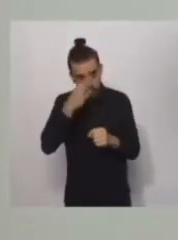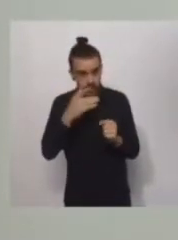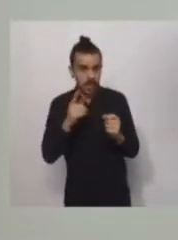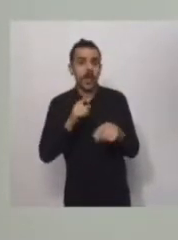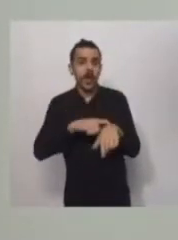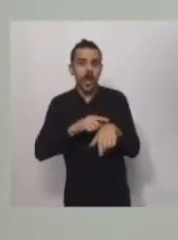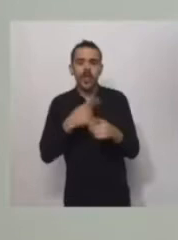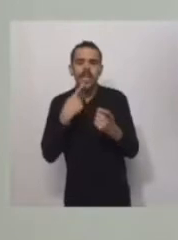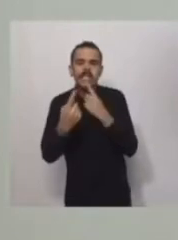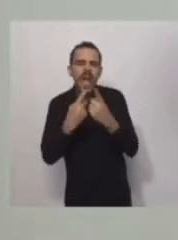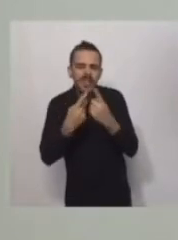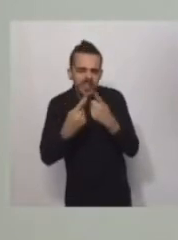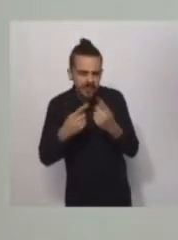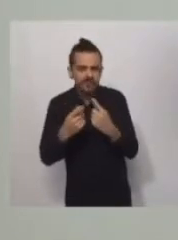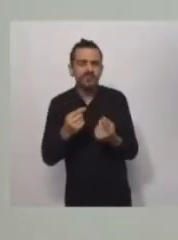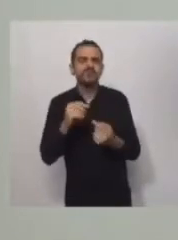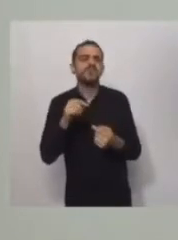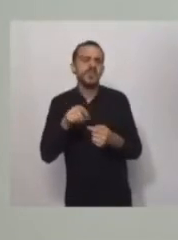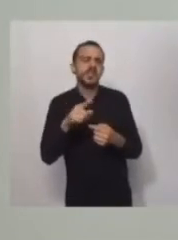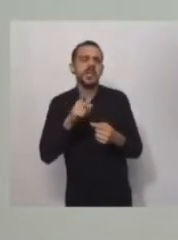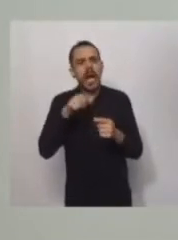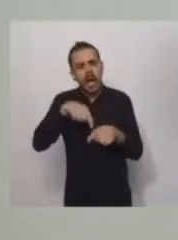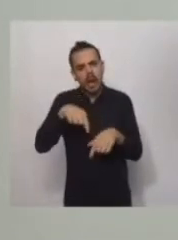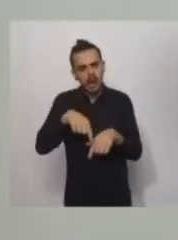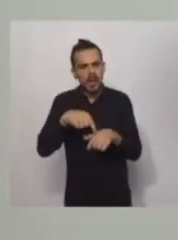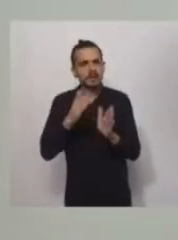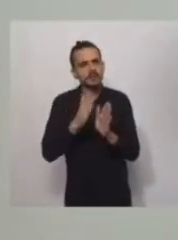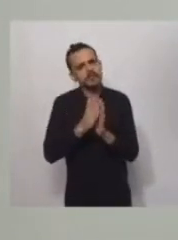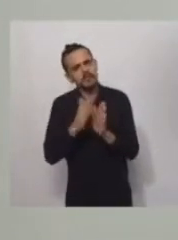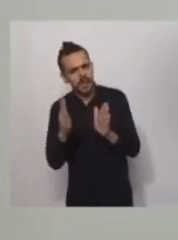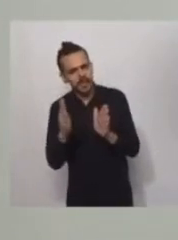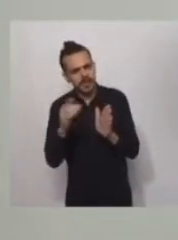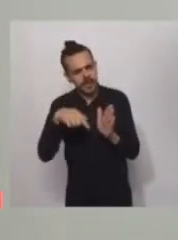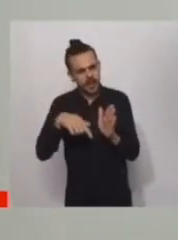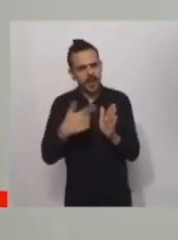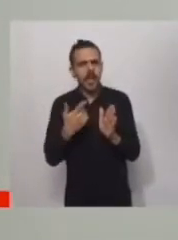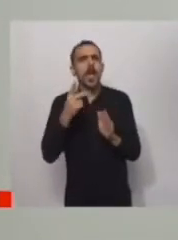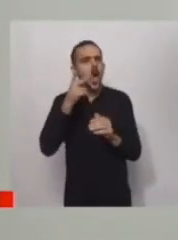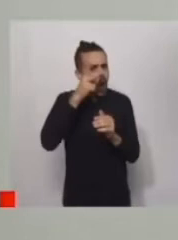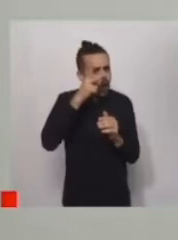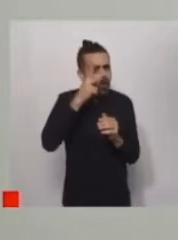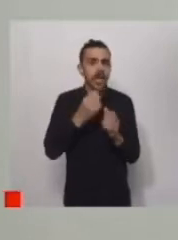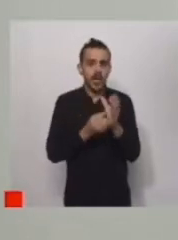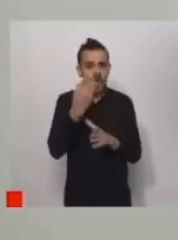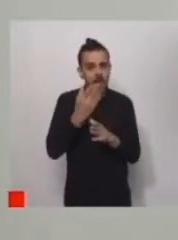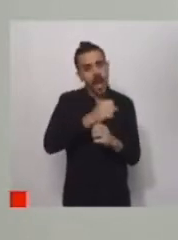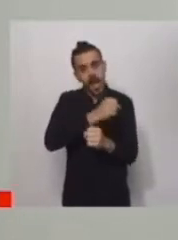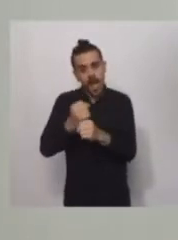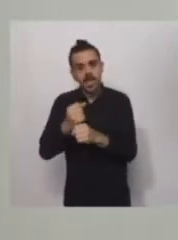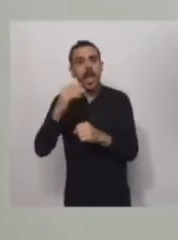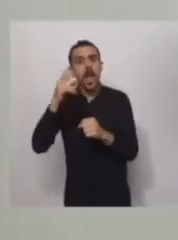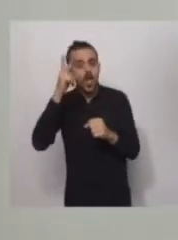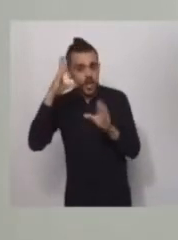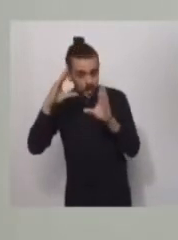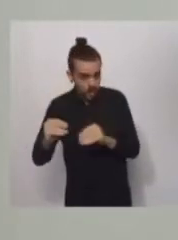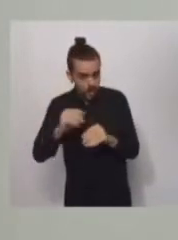prácticamente si bien hubo cupo hasta febrero, ¿no? De inscripciones, pero después en cuanto a la ejecución y en estos tiempos, ¿cómo se